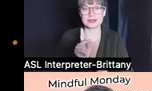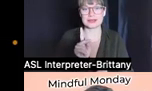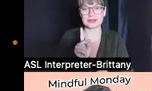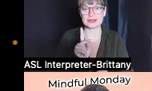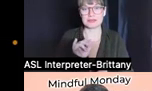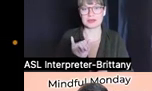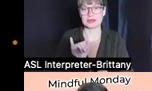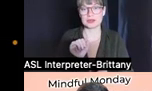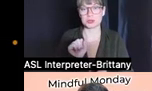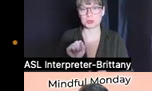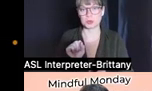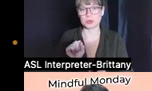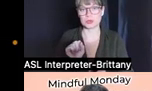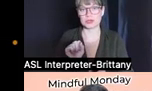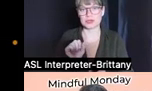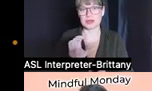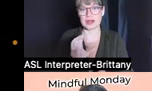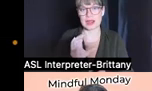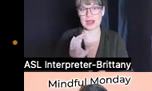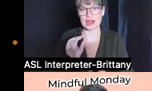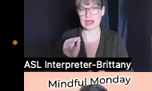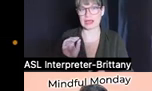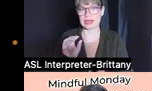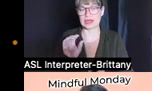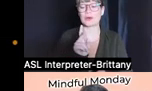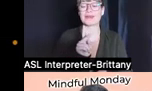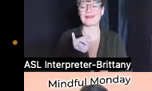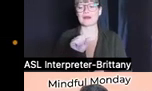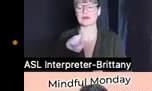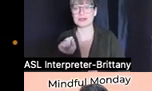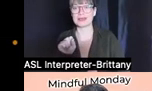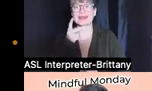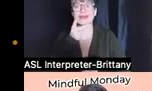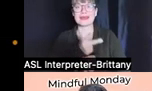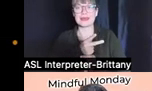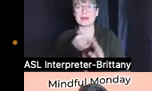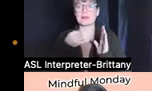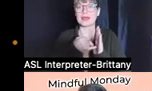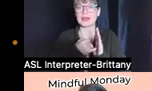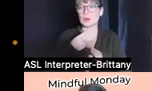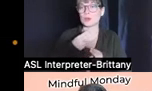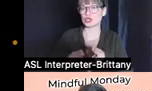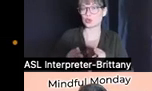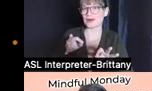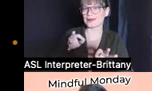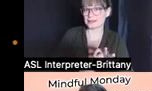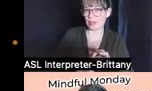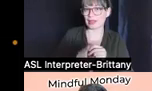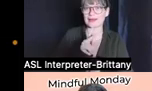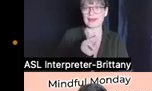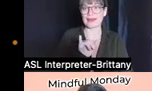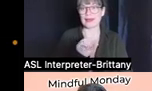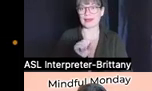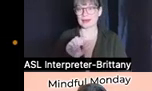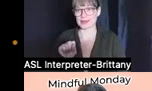mantenerlo corto y sencillo, menos de 5 palabras, porque no van a seguir escuchando si uno le da una